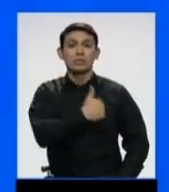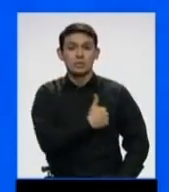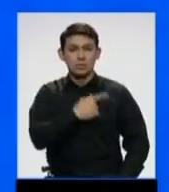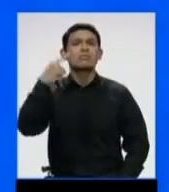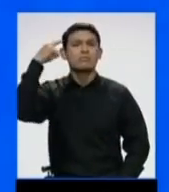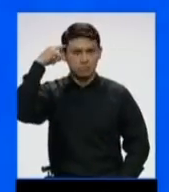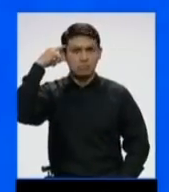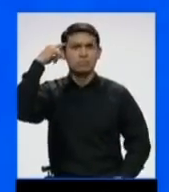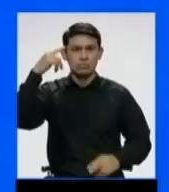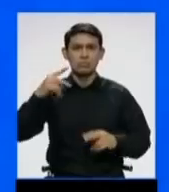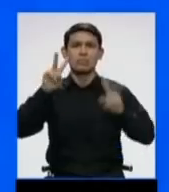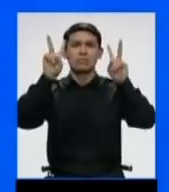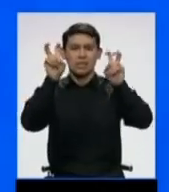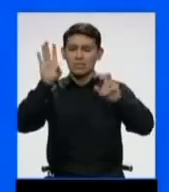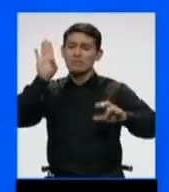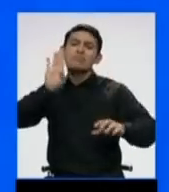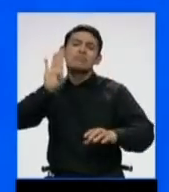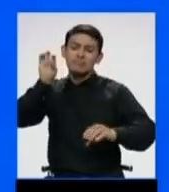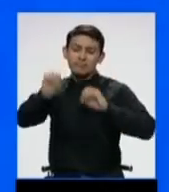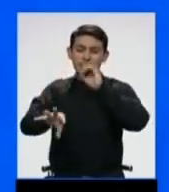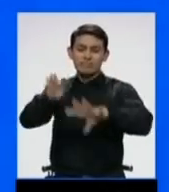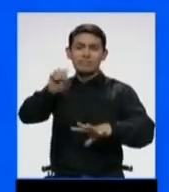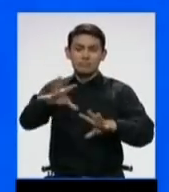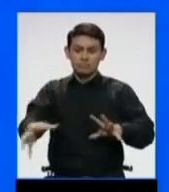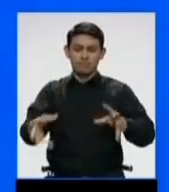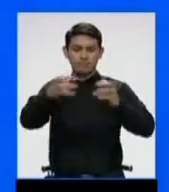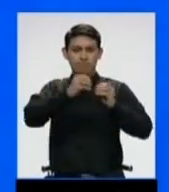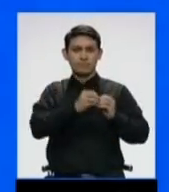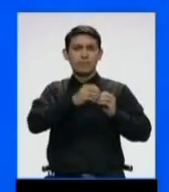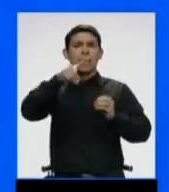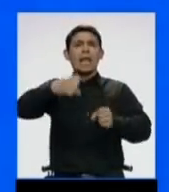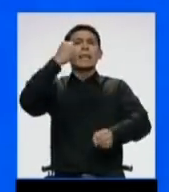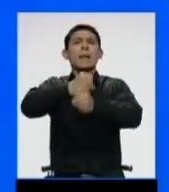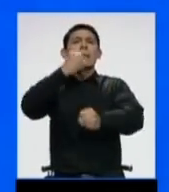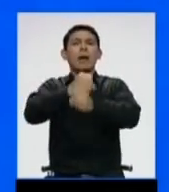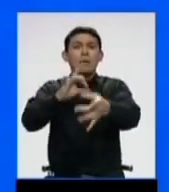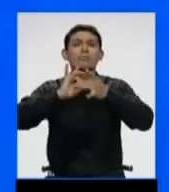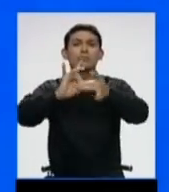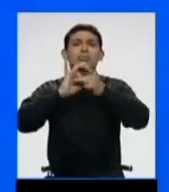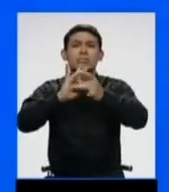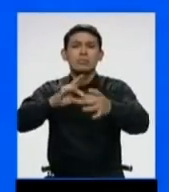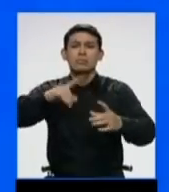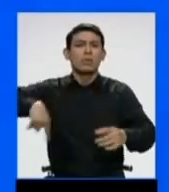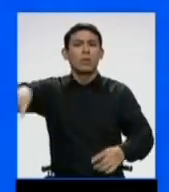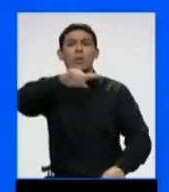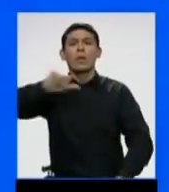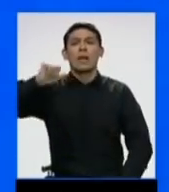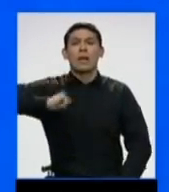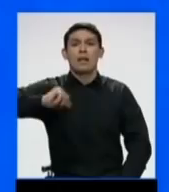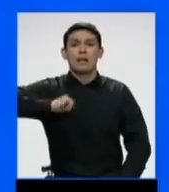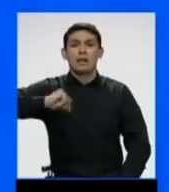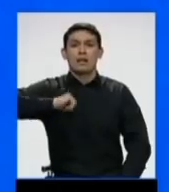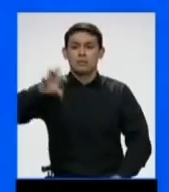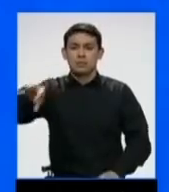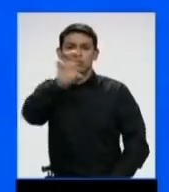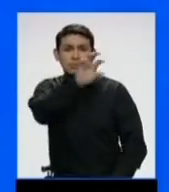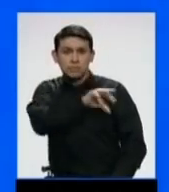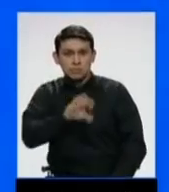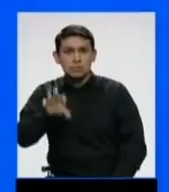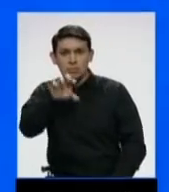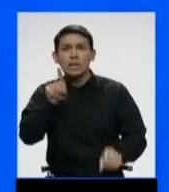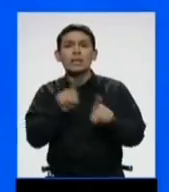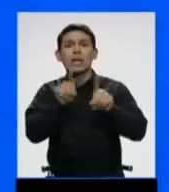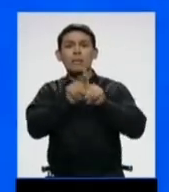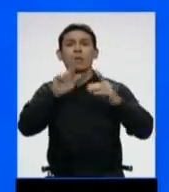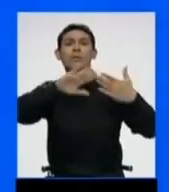de los residuos sólidos es un trabajo que tenemos que trabajar de la mano con los alcaldes distritales y sobre todo con